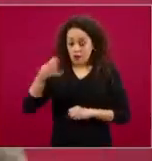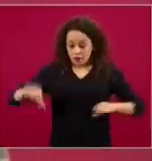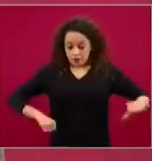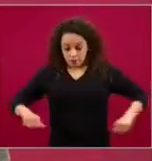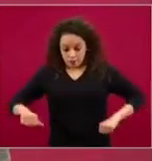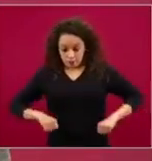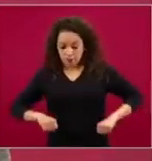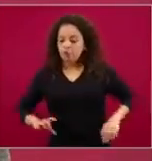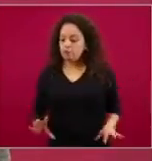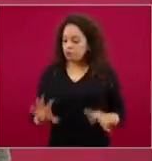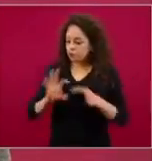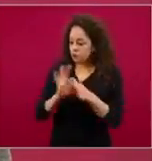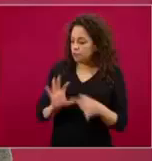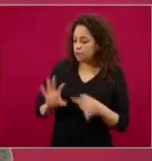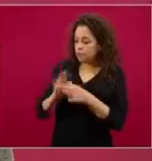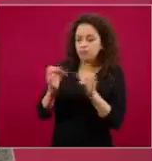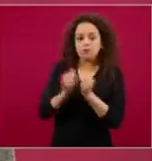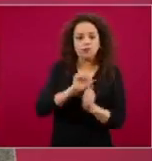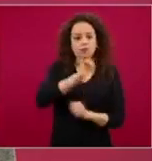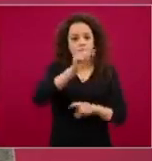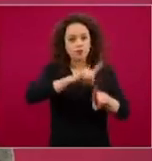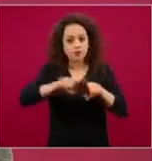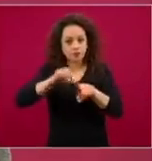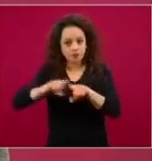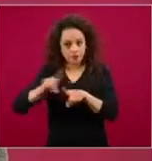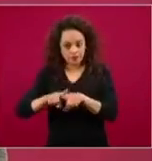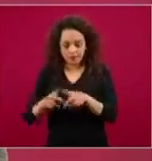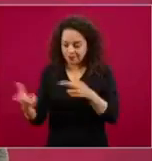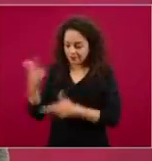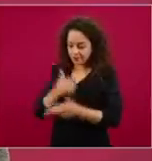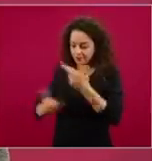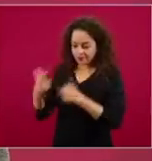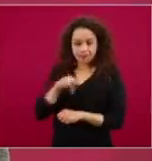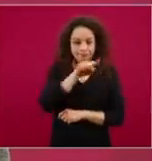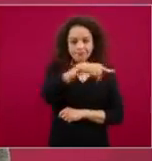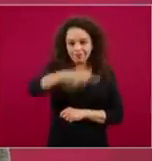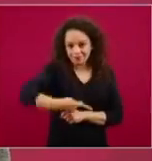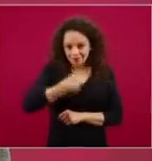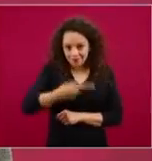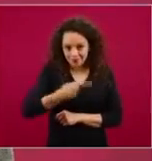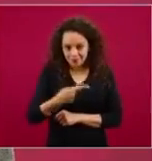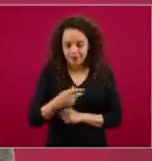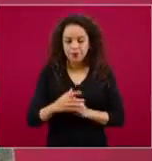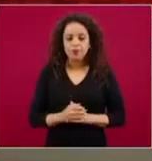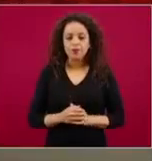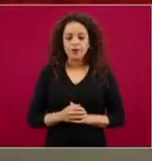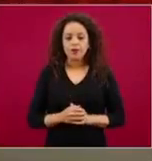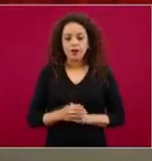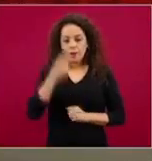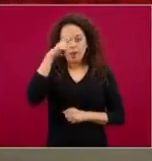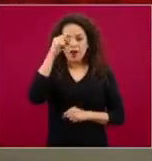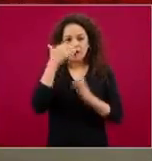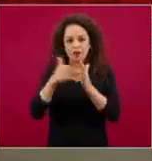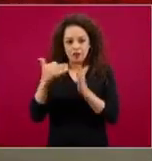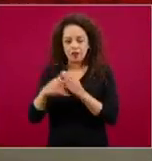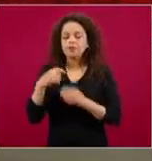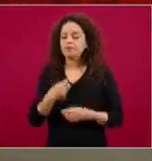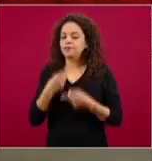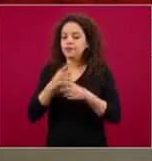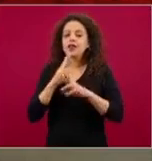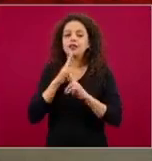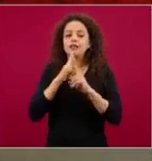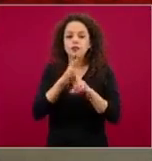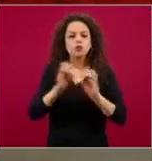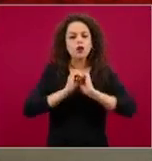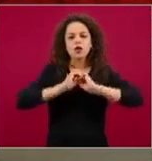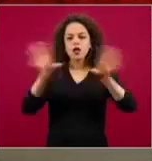otros aspectos también sociales. Regresando a la pregunta y para no dejar ningún elemento suelto, la respuesta es no, no se trata